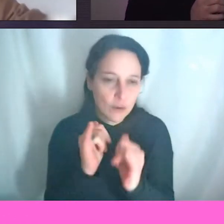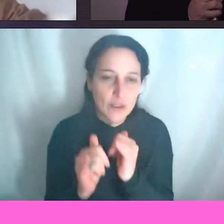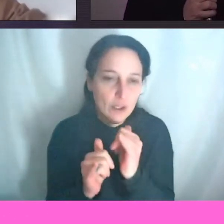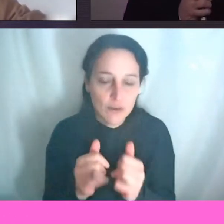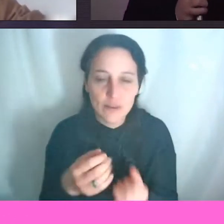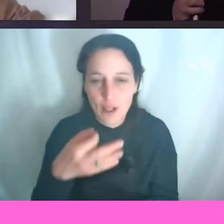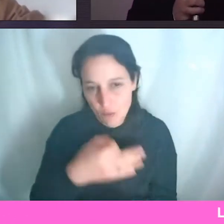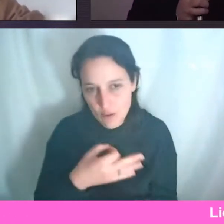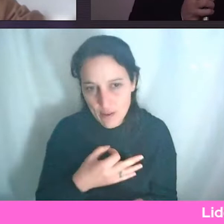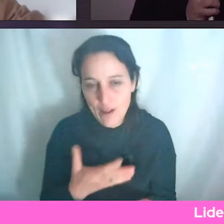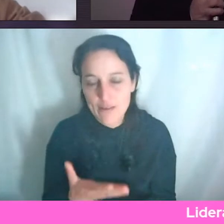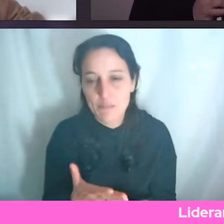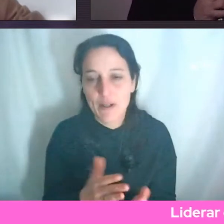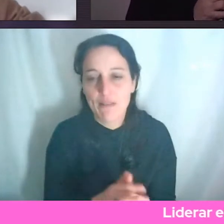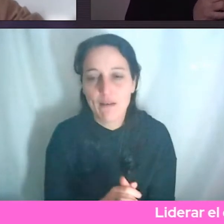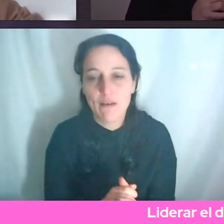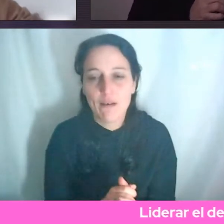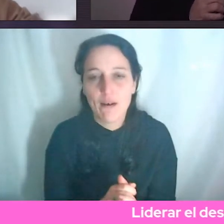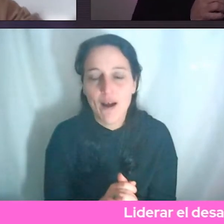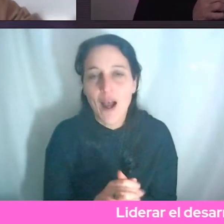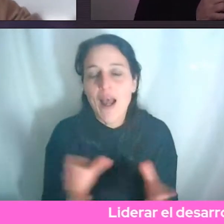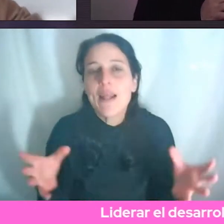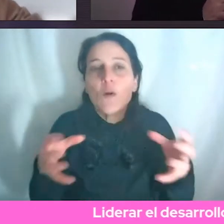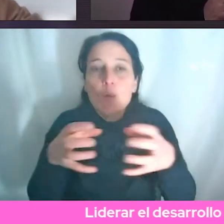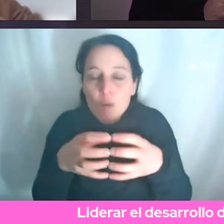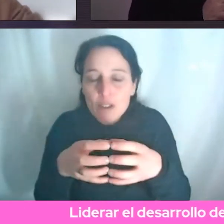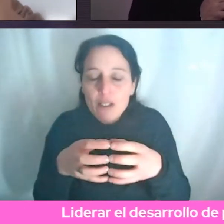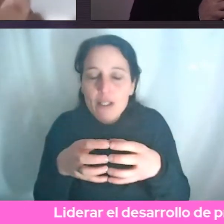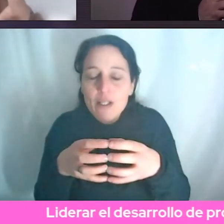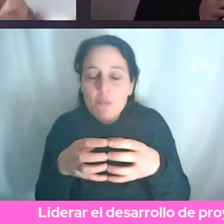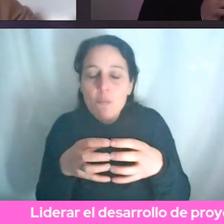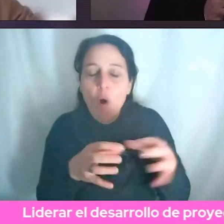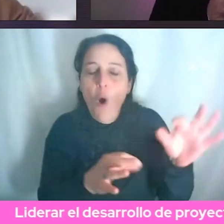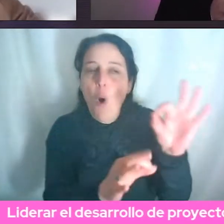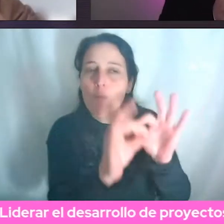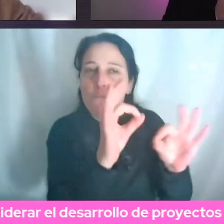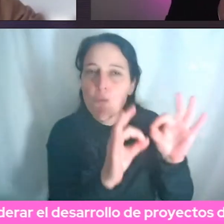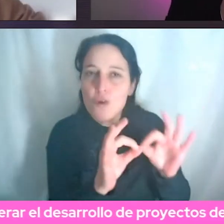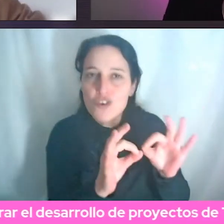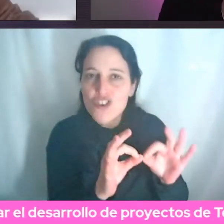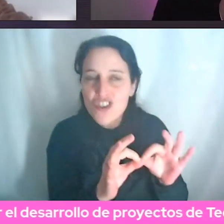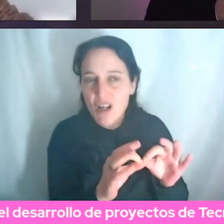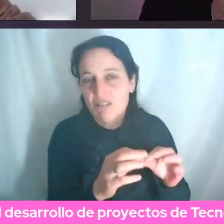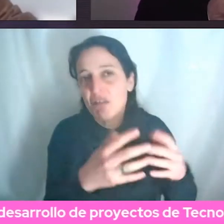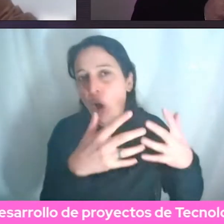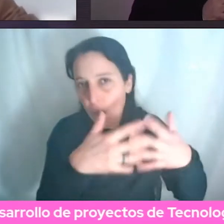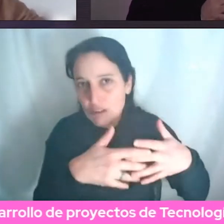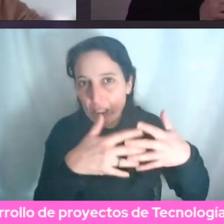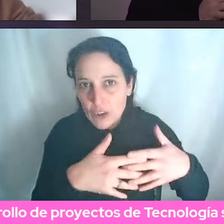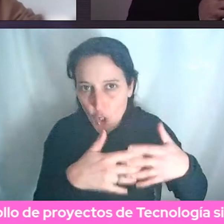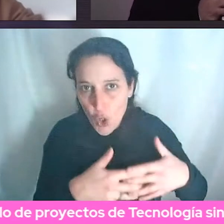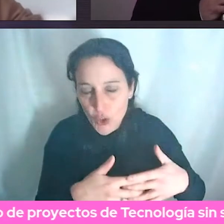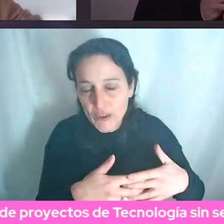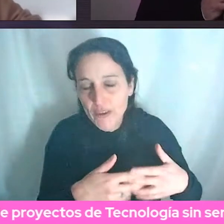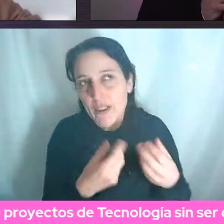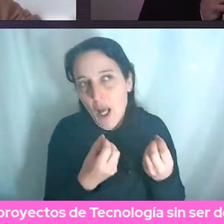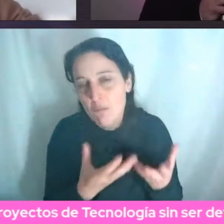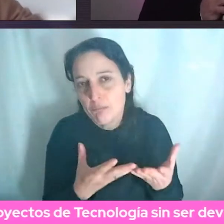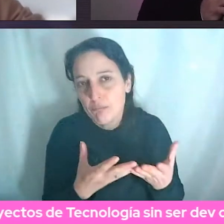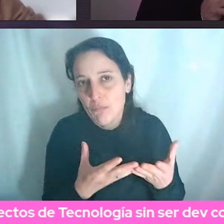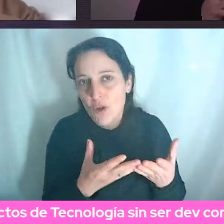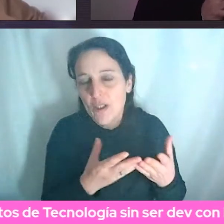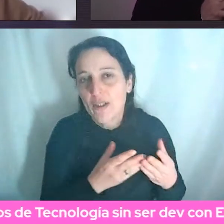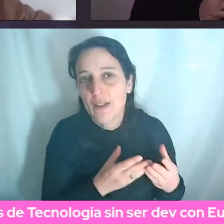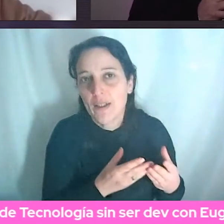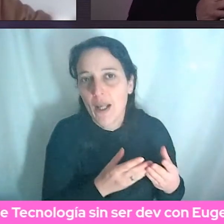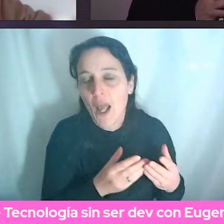si bien es un proyecto que lleva adelante un proyecto que es de tecnología, porque acercamos tecnología a mujeres, ADA tiene